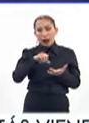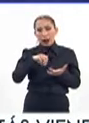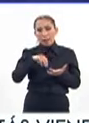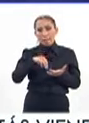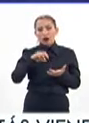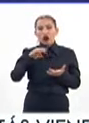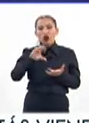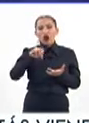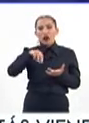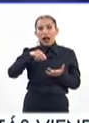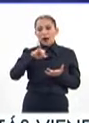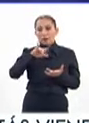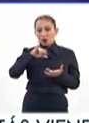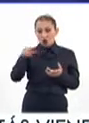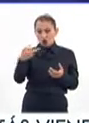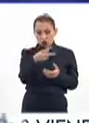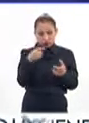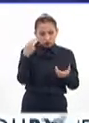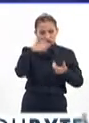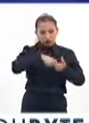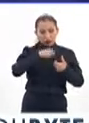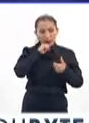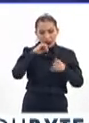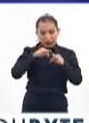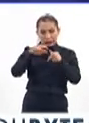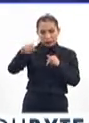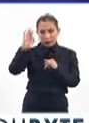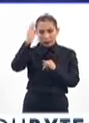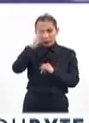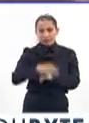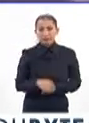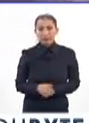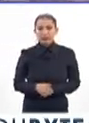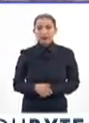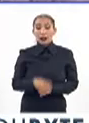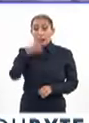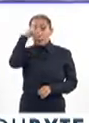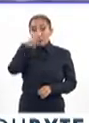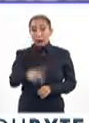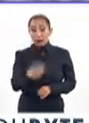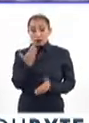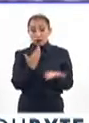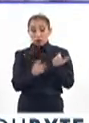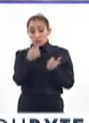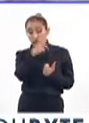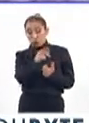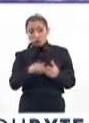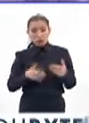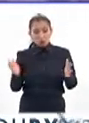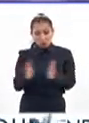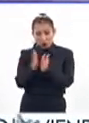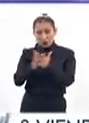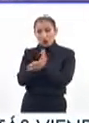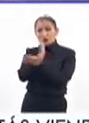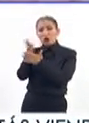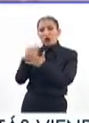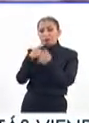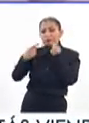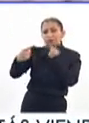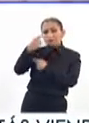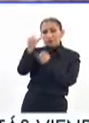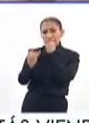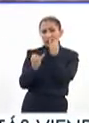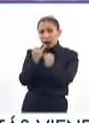y CONABIO, que son las instituciones federales. México destaca por su activa participación en